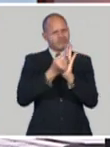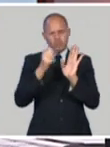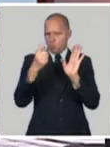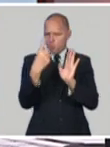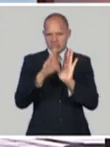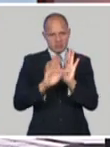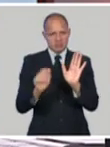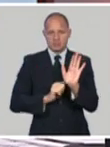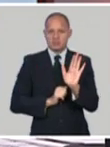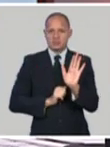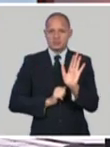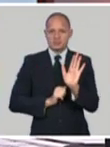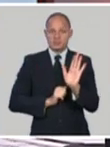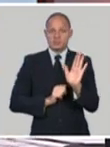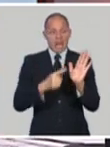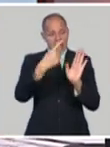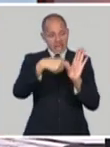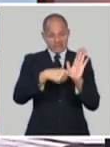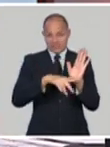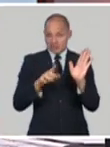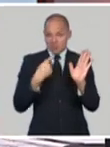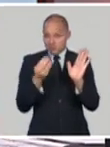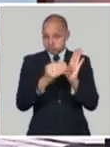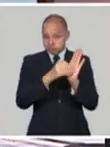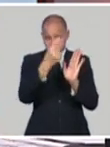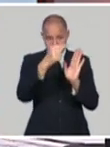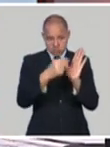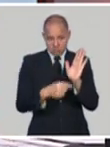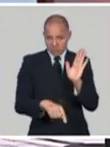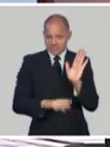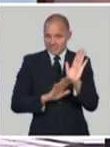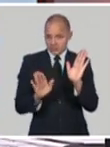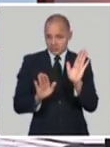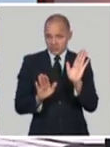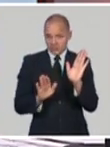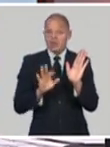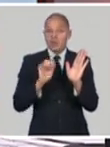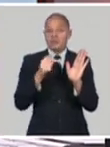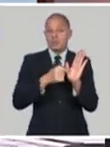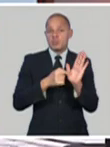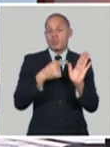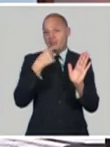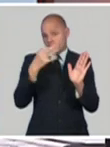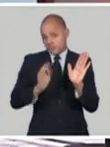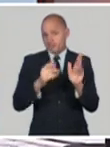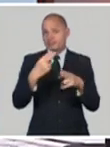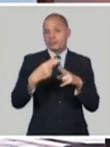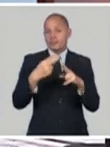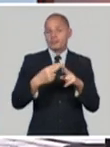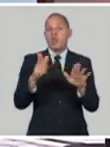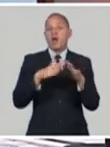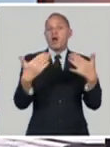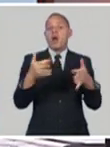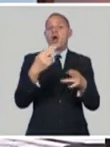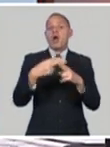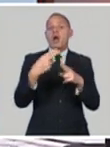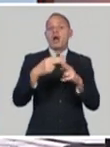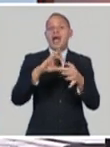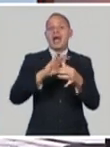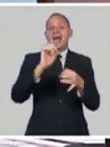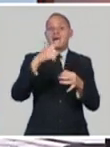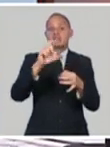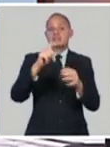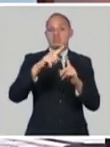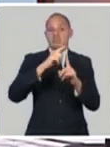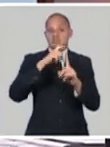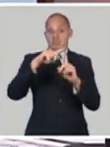En el primer momento que se pusieron las normas jurídicas en la Gaceta Oficial, empezaron las opiniones